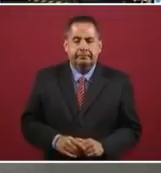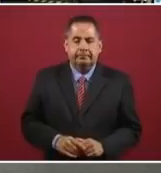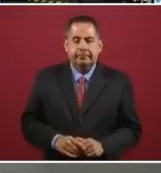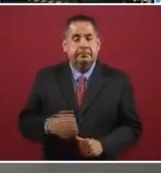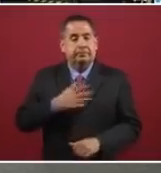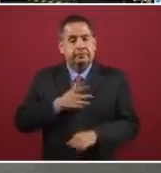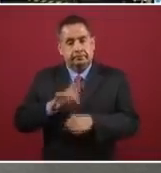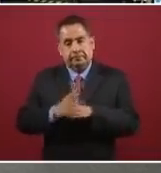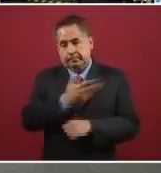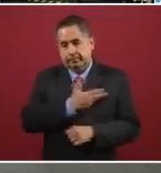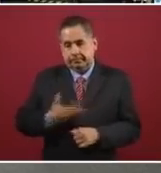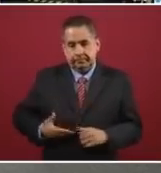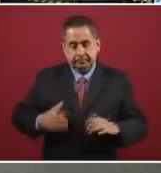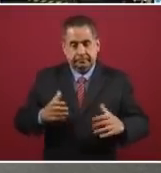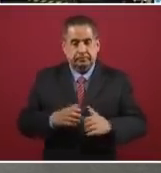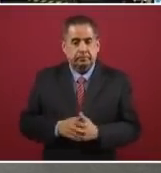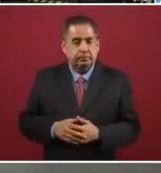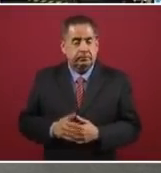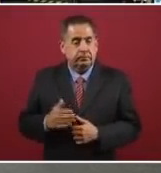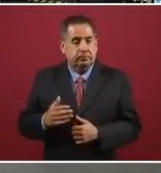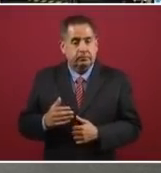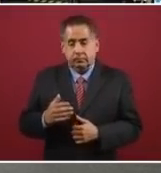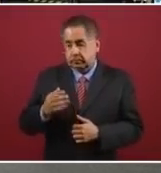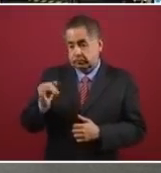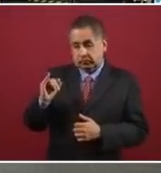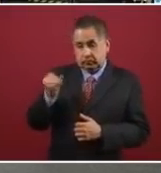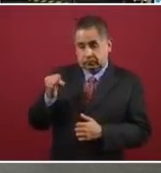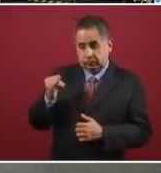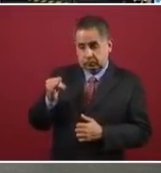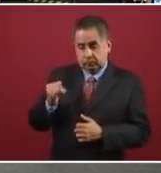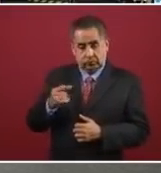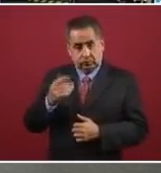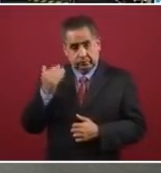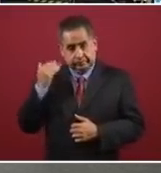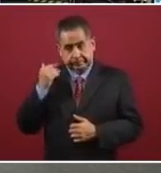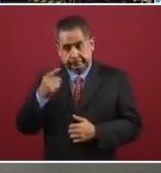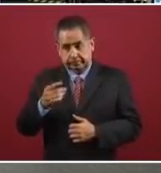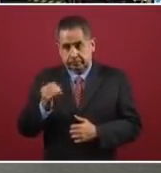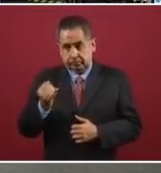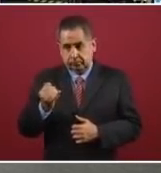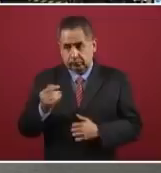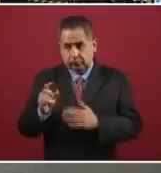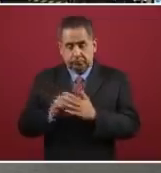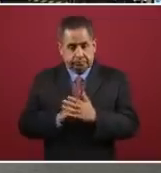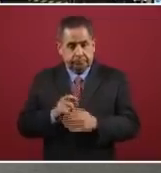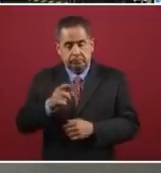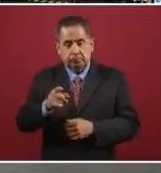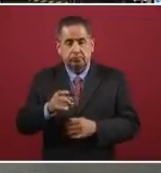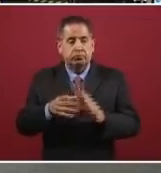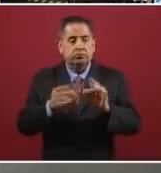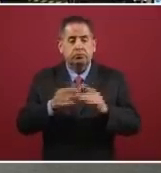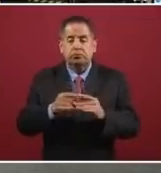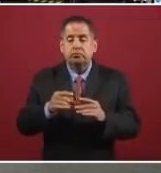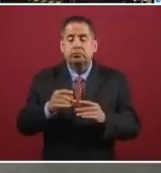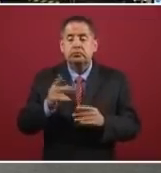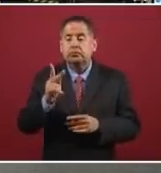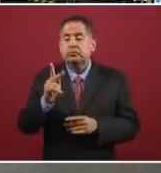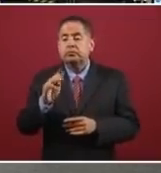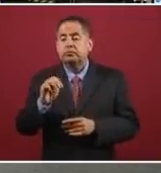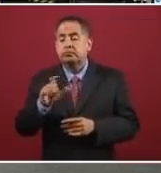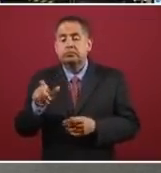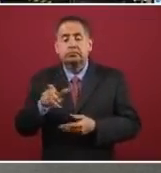Buenos días, presidente. En junio de este año usted anunció el refinanciamiento de Pemex por 8,000 millones de dólares.